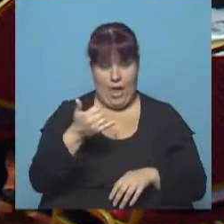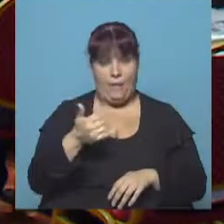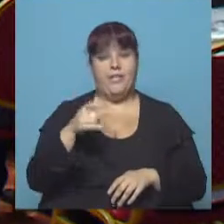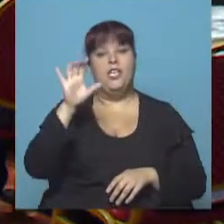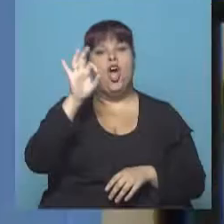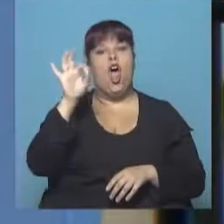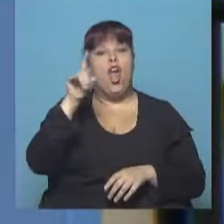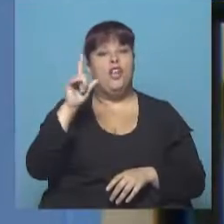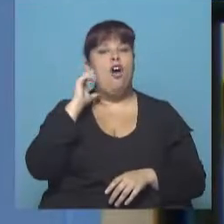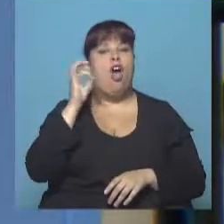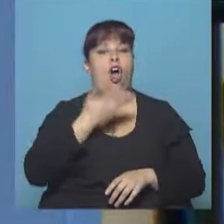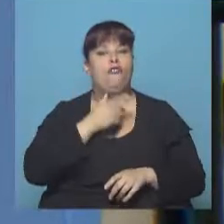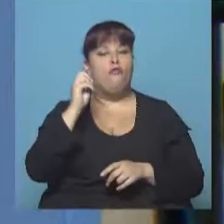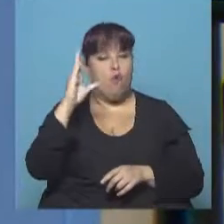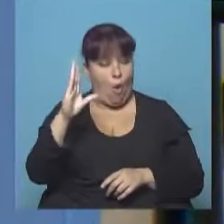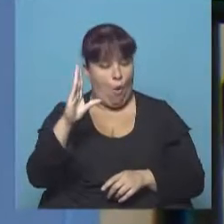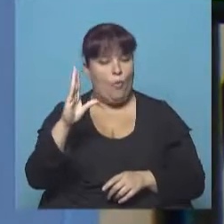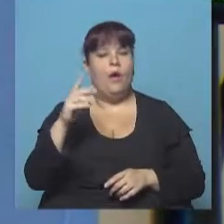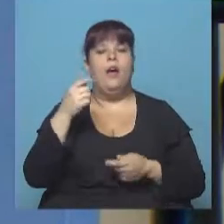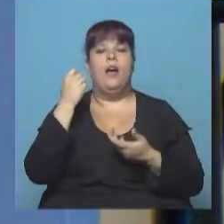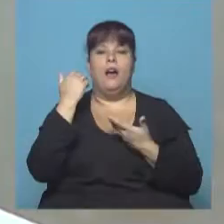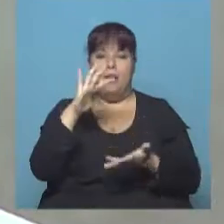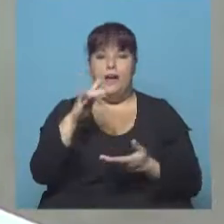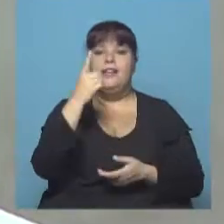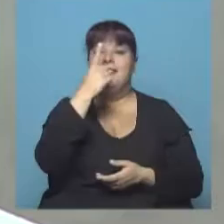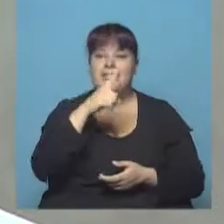el Olivos Golf Club, repartirá una bolsa de